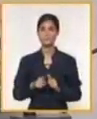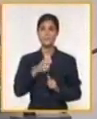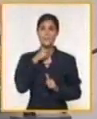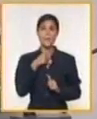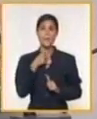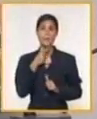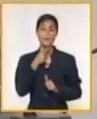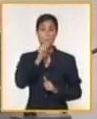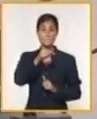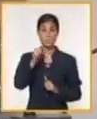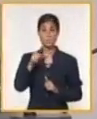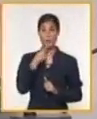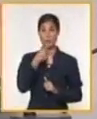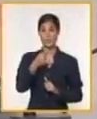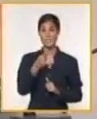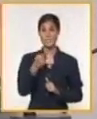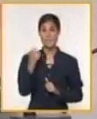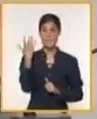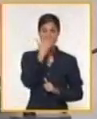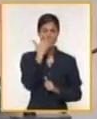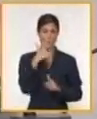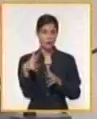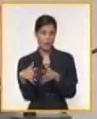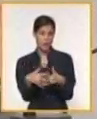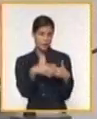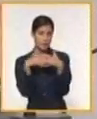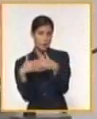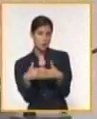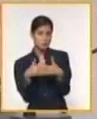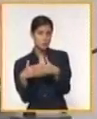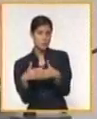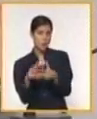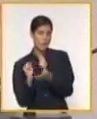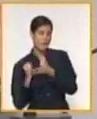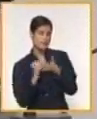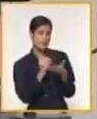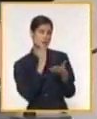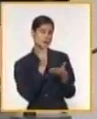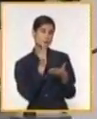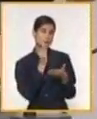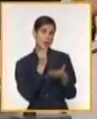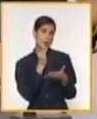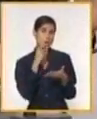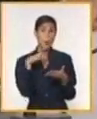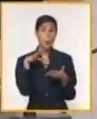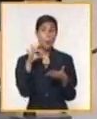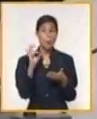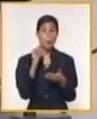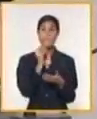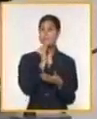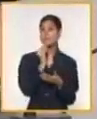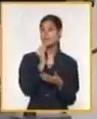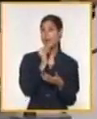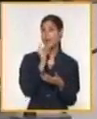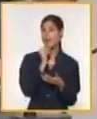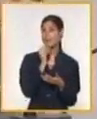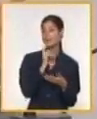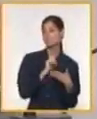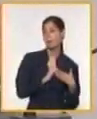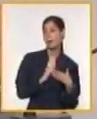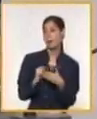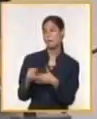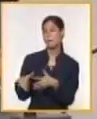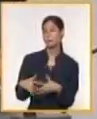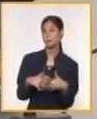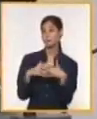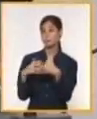a quién. Si es Estados Unidos quien condiciona a Israel, o es Israel quien, a través de esos lobbies, de esos poderes,